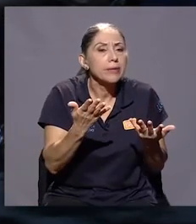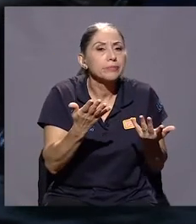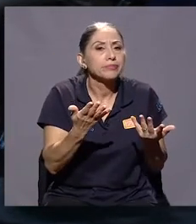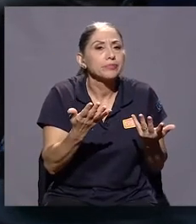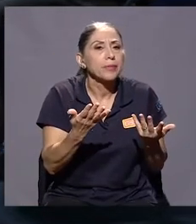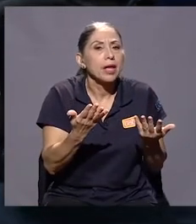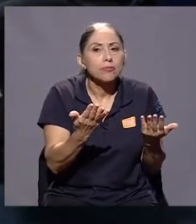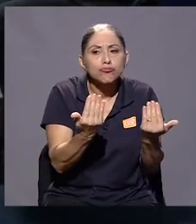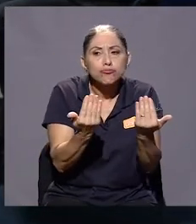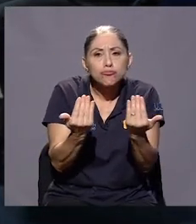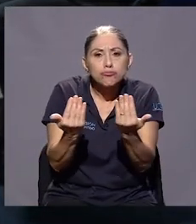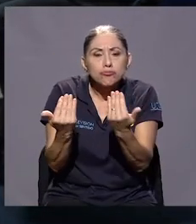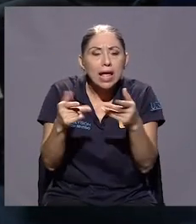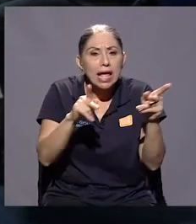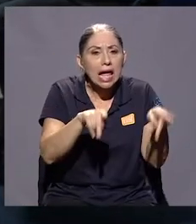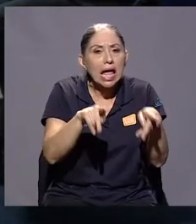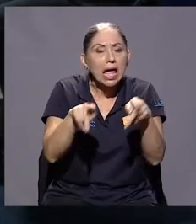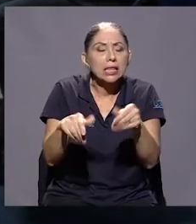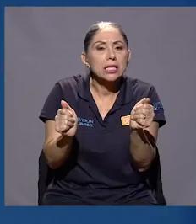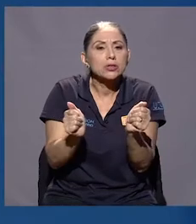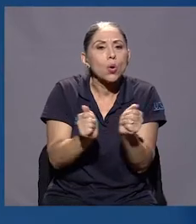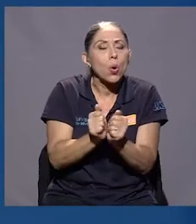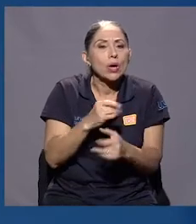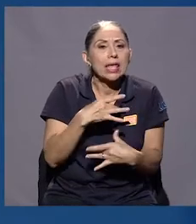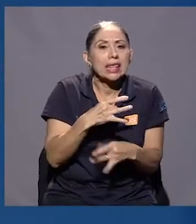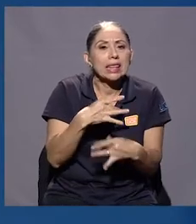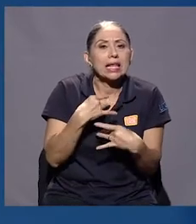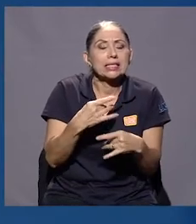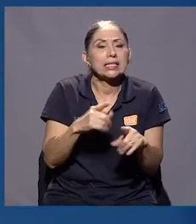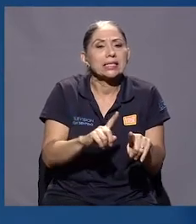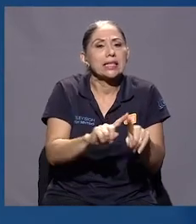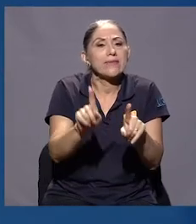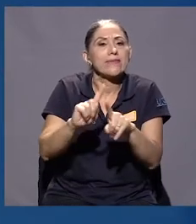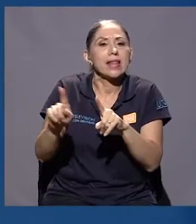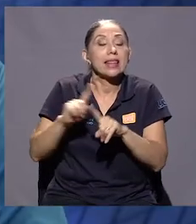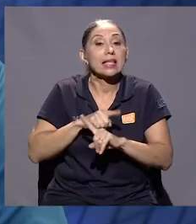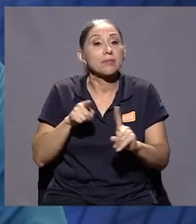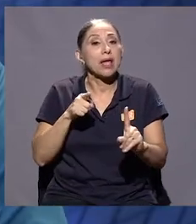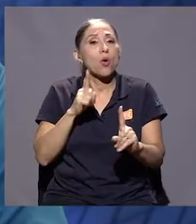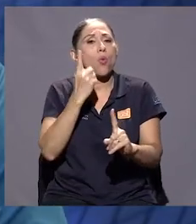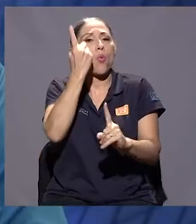gentes con diferentes intereses pero como el mismo objetivo aunque